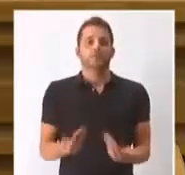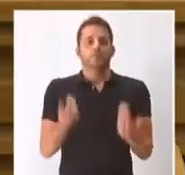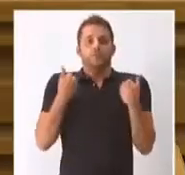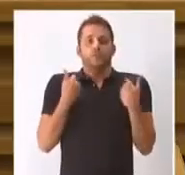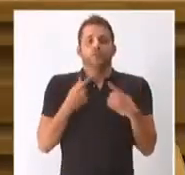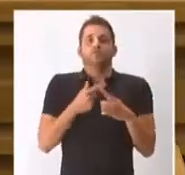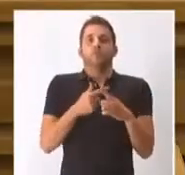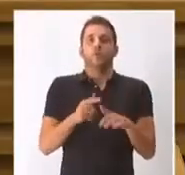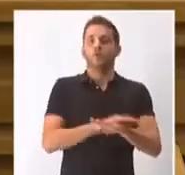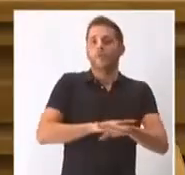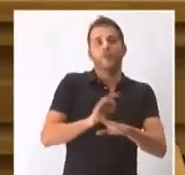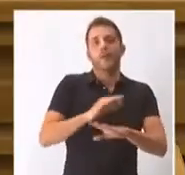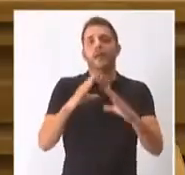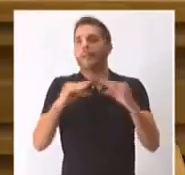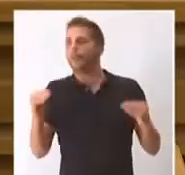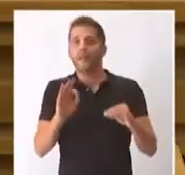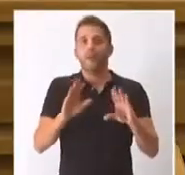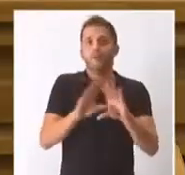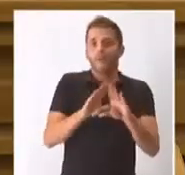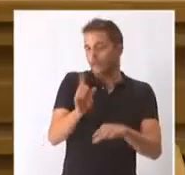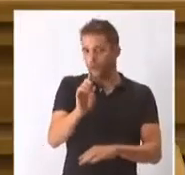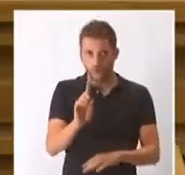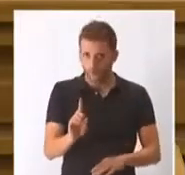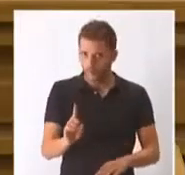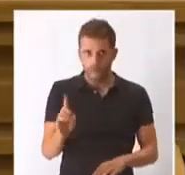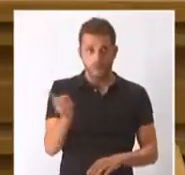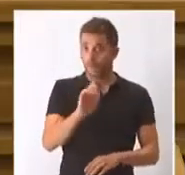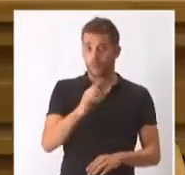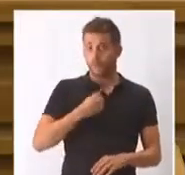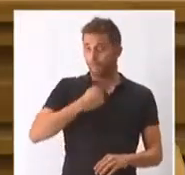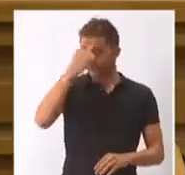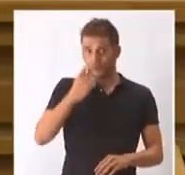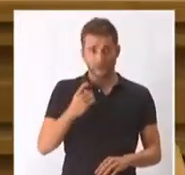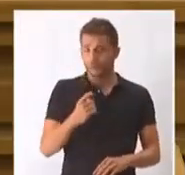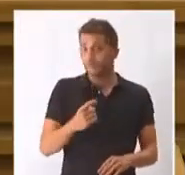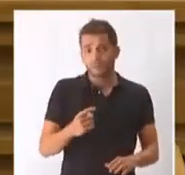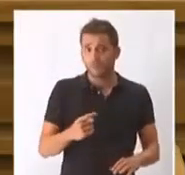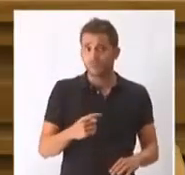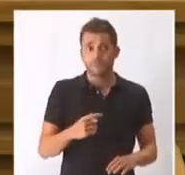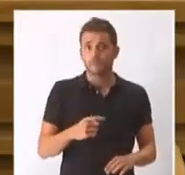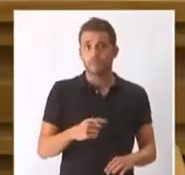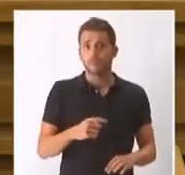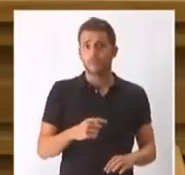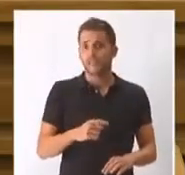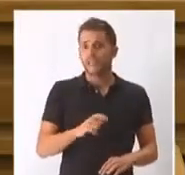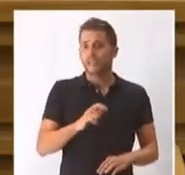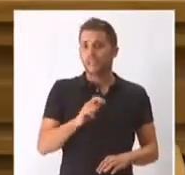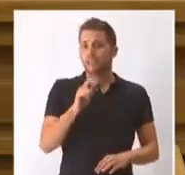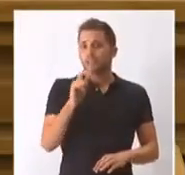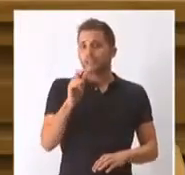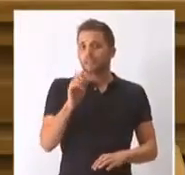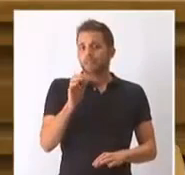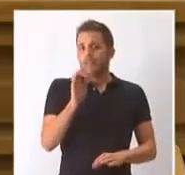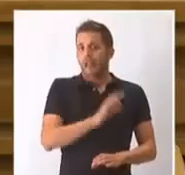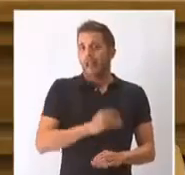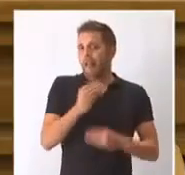gobierno de turno en andalucía o en madrid por supuesto que no yo creo que nadie pecan y por acción y por omisión